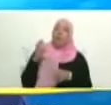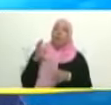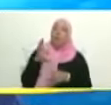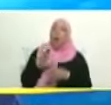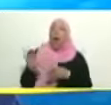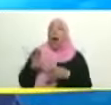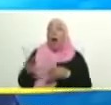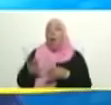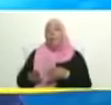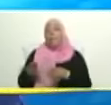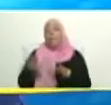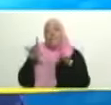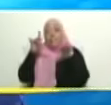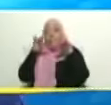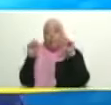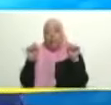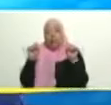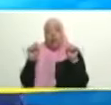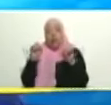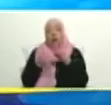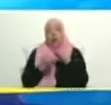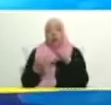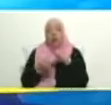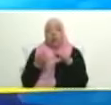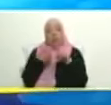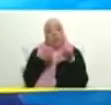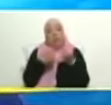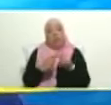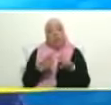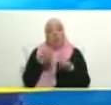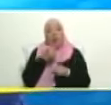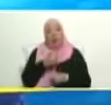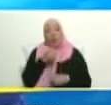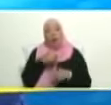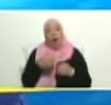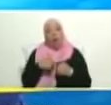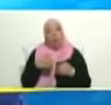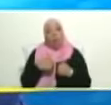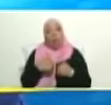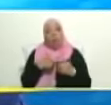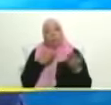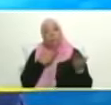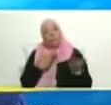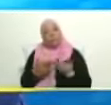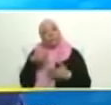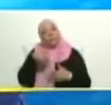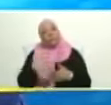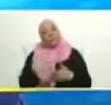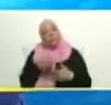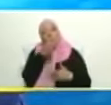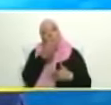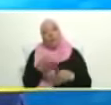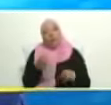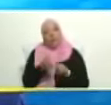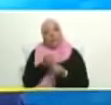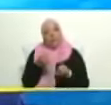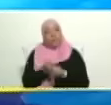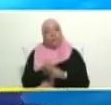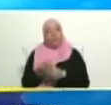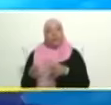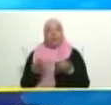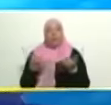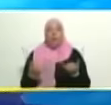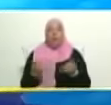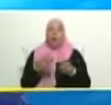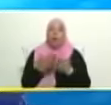en todas sus especialidades, todas las instituciones, bueno, que nunca se rinden, son resilientes y que, bueno, que está en